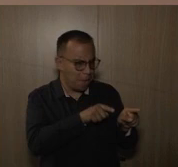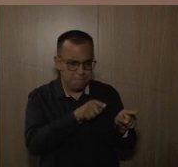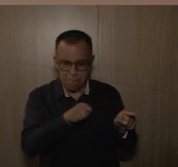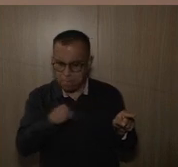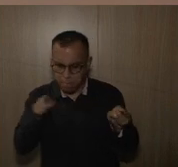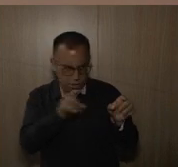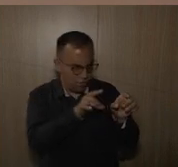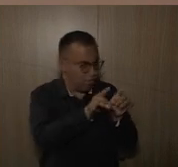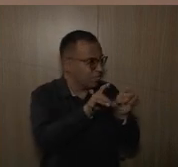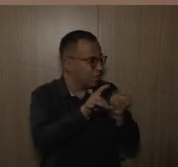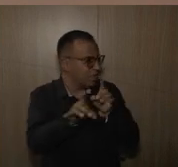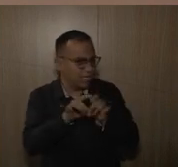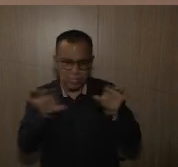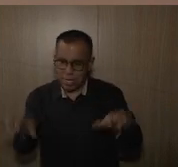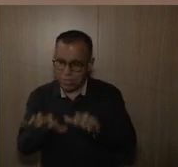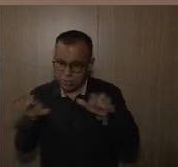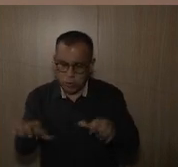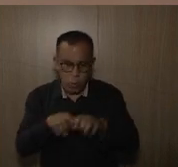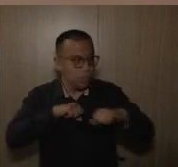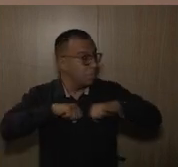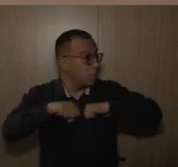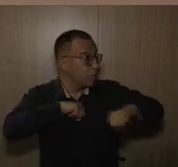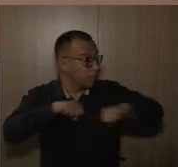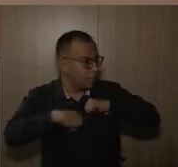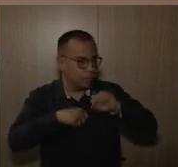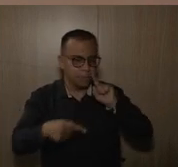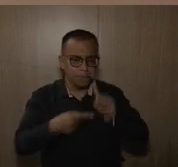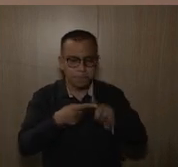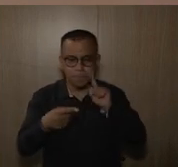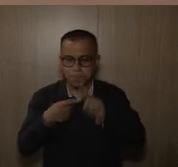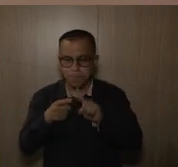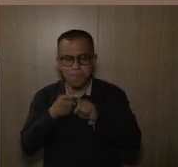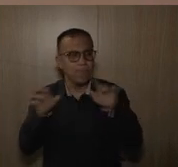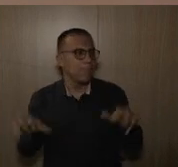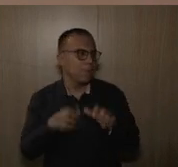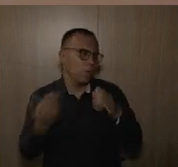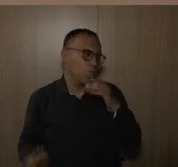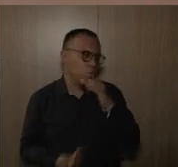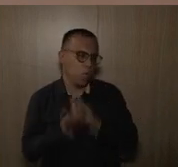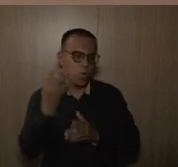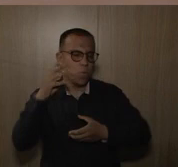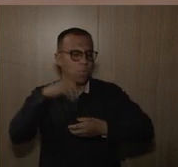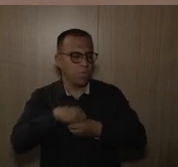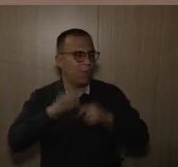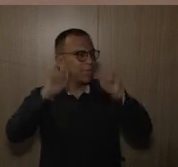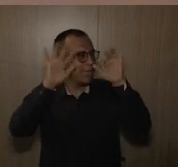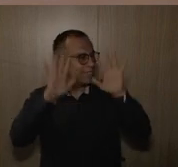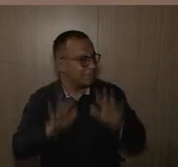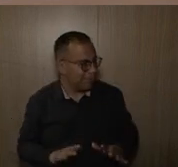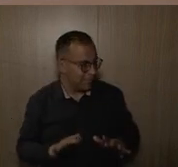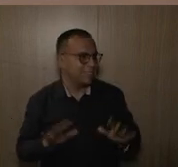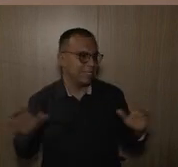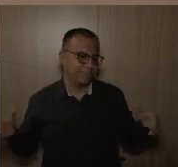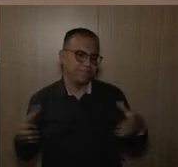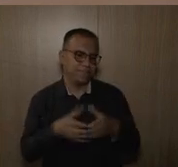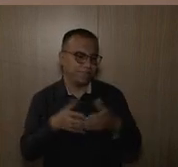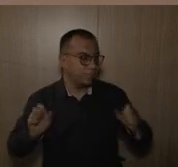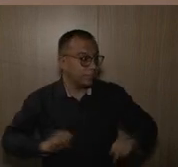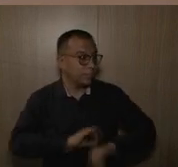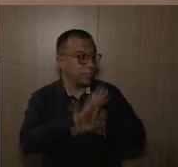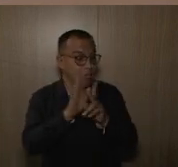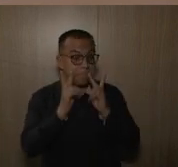fechas, actores, momentos y actividades que vayan a generar una transparencia muchísimo más